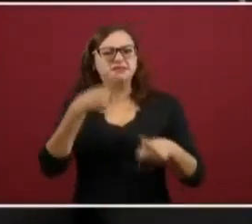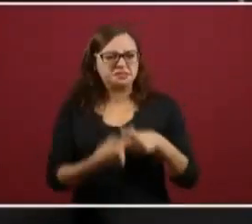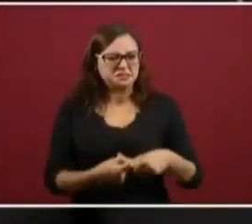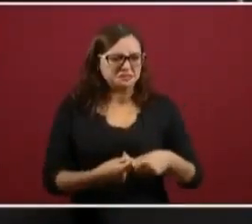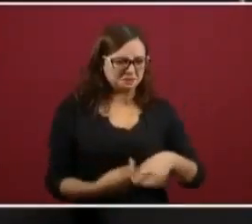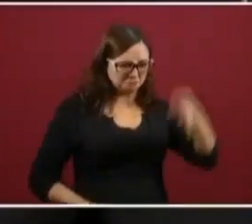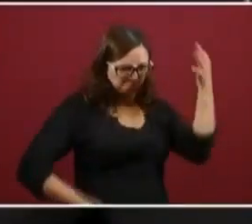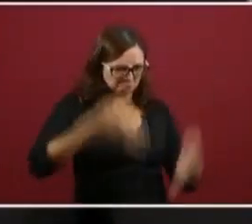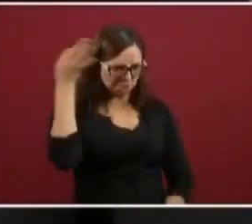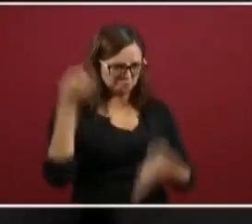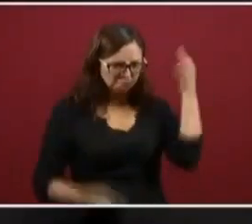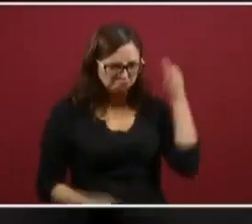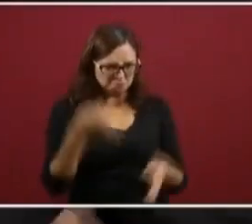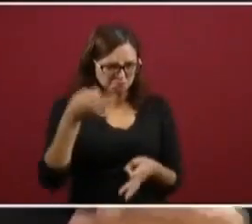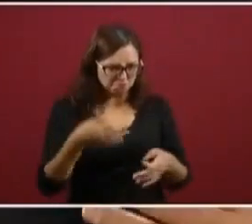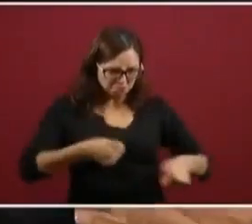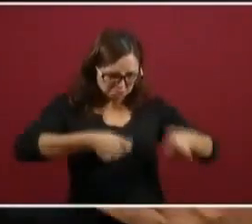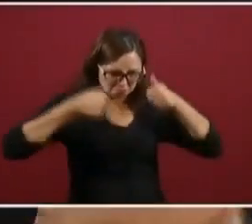o